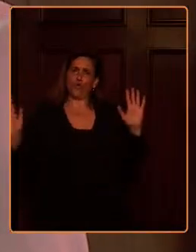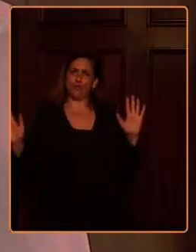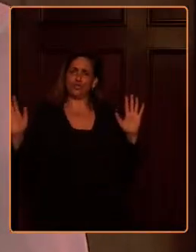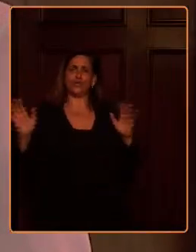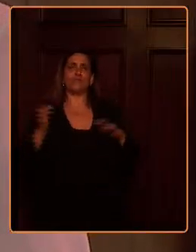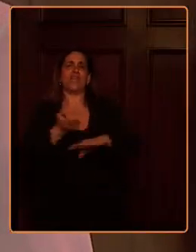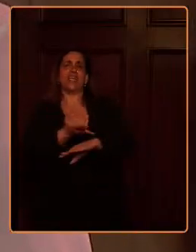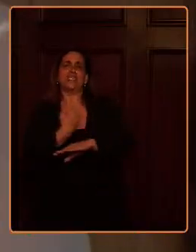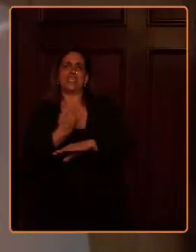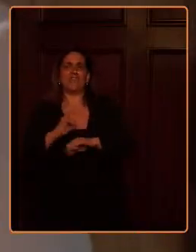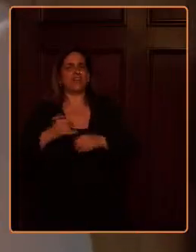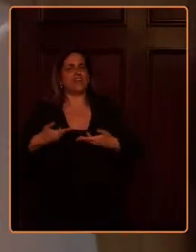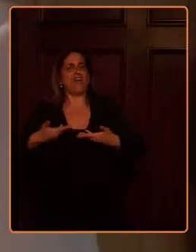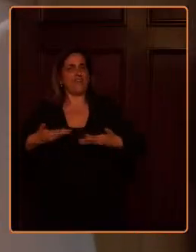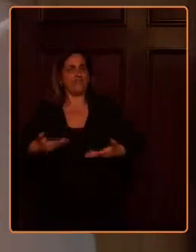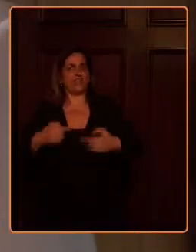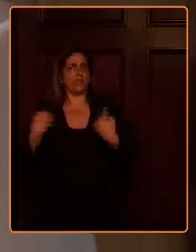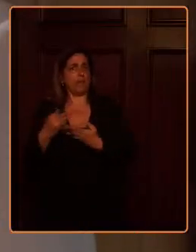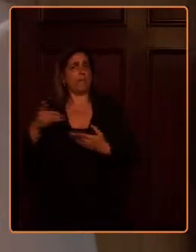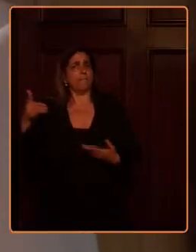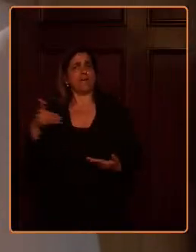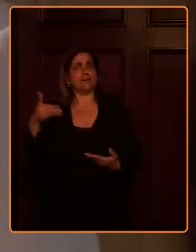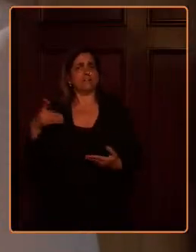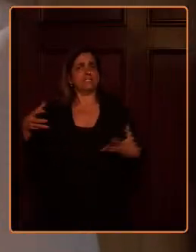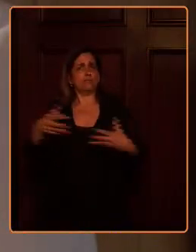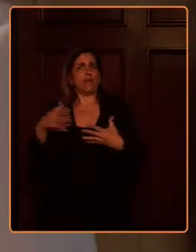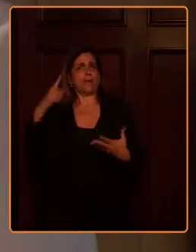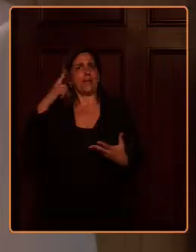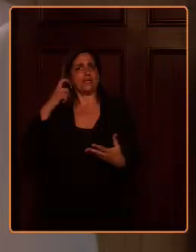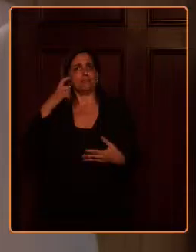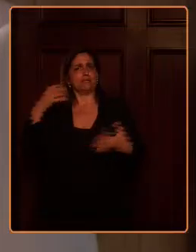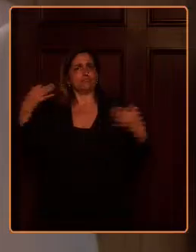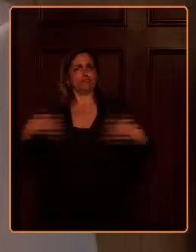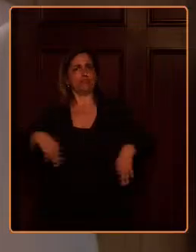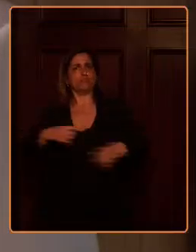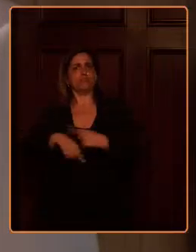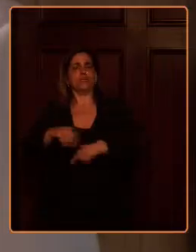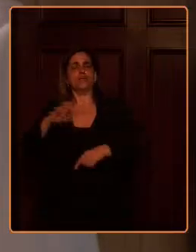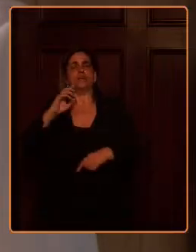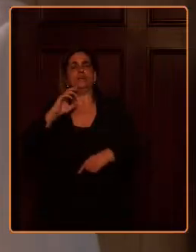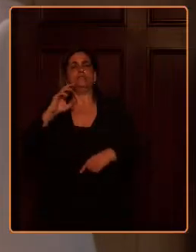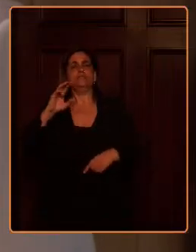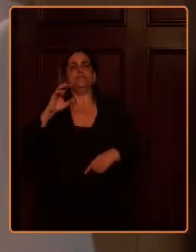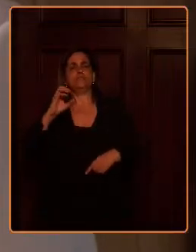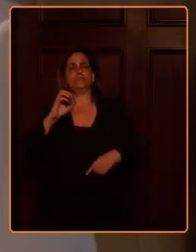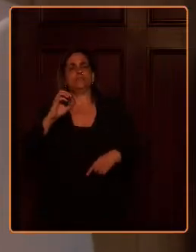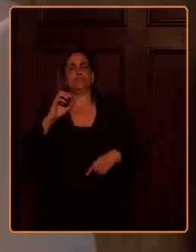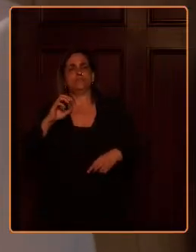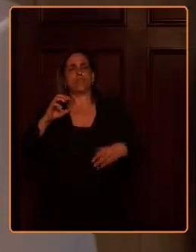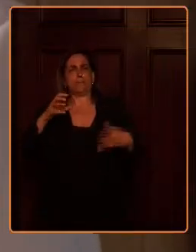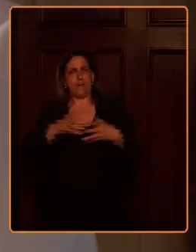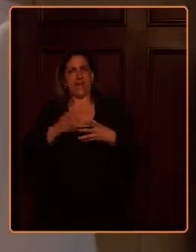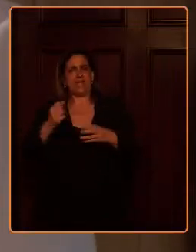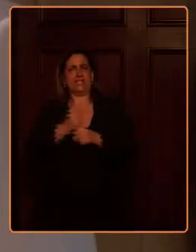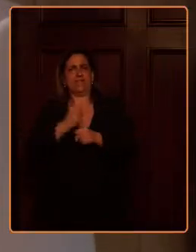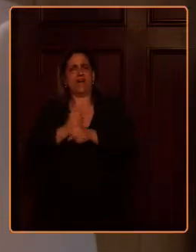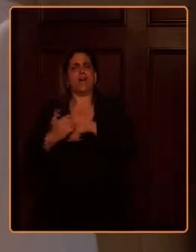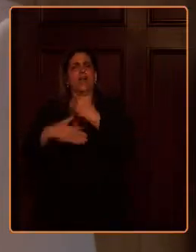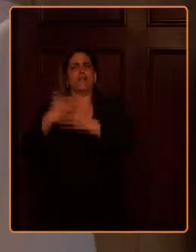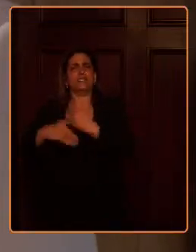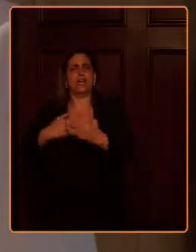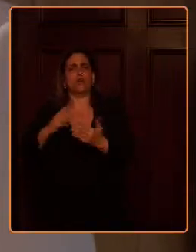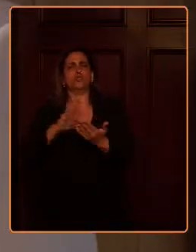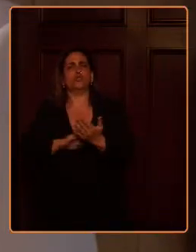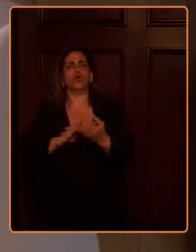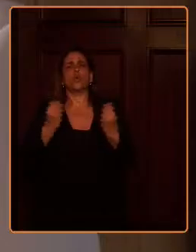fue convocado a participar en una mesa de expertos de la OCDE a trabajar en el desarrollo del marco